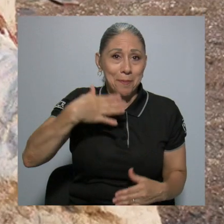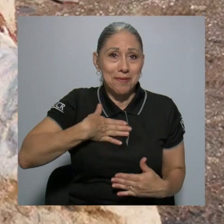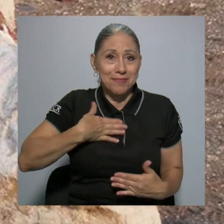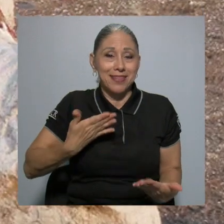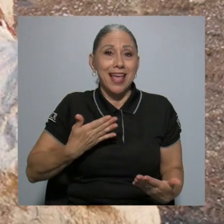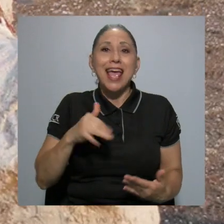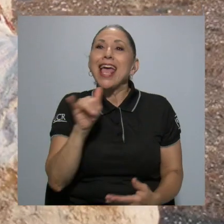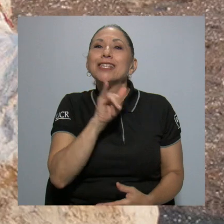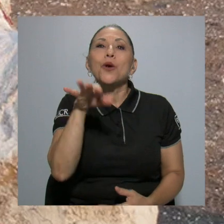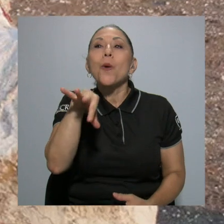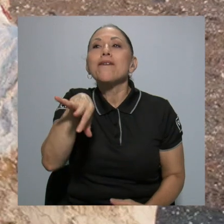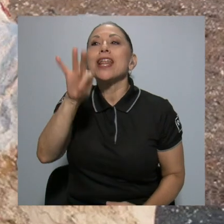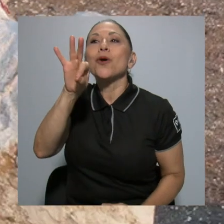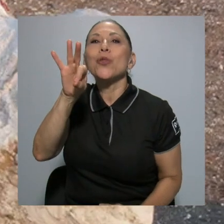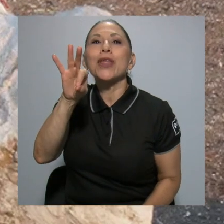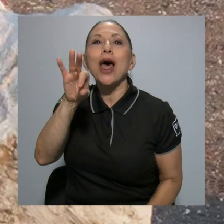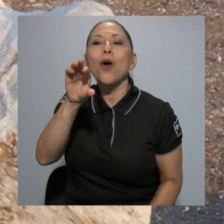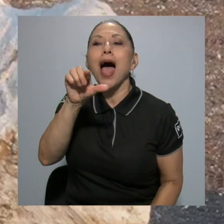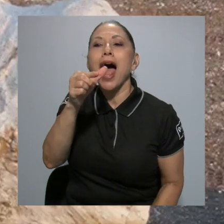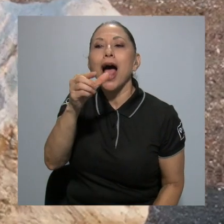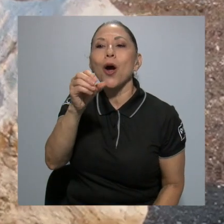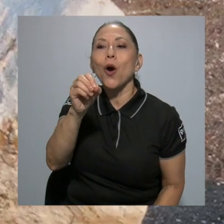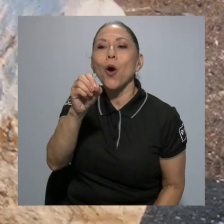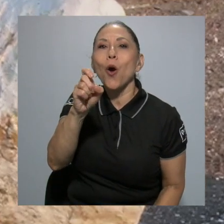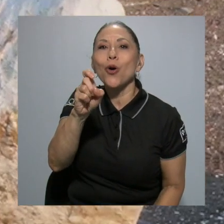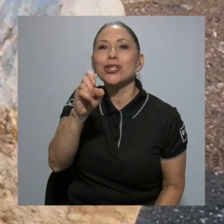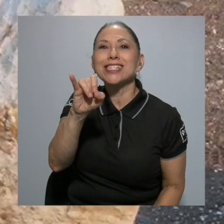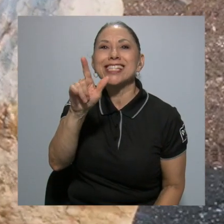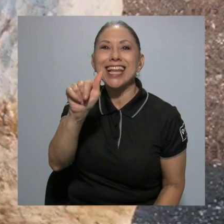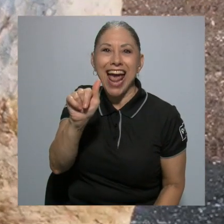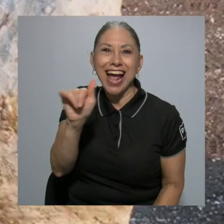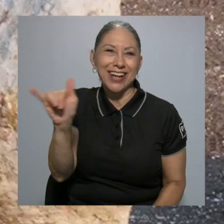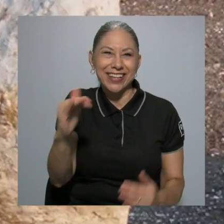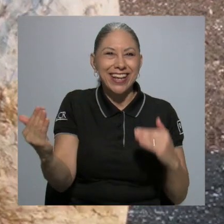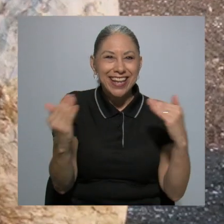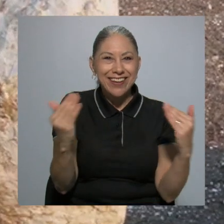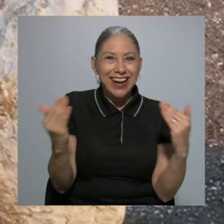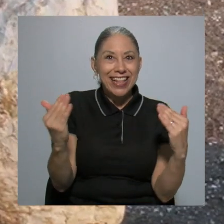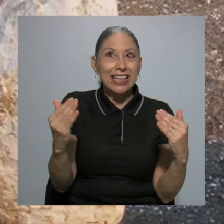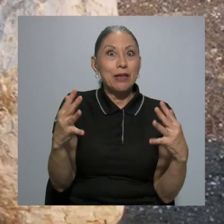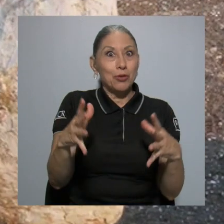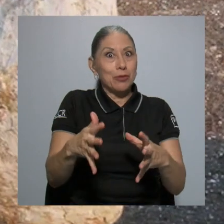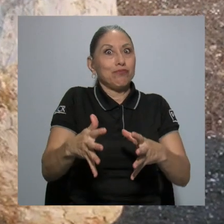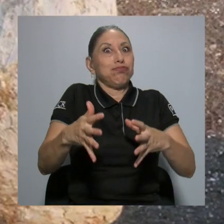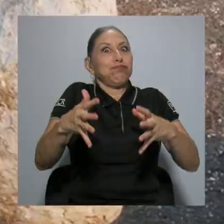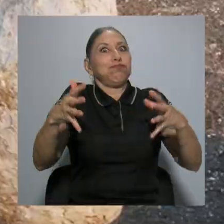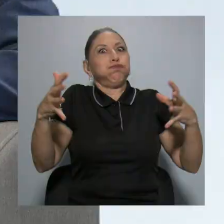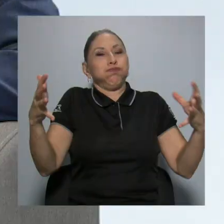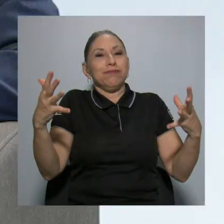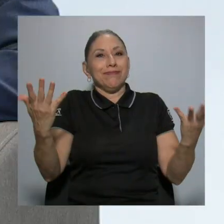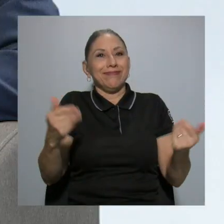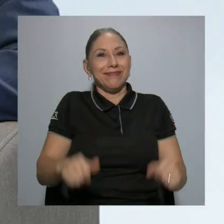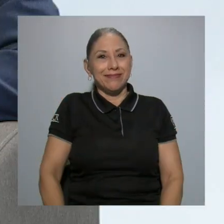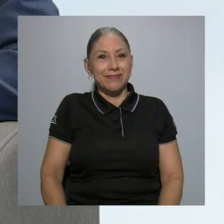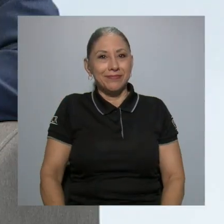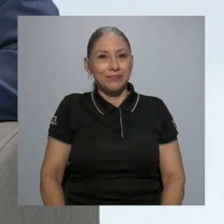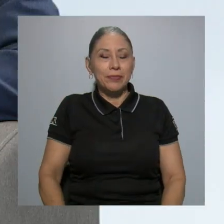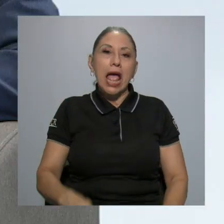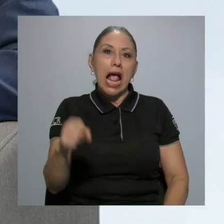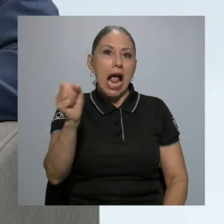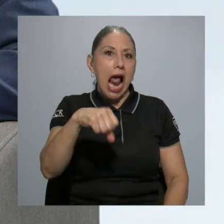Es como haber encontrado a Godzilla, el equivalente, y nadie te va a creer. Es más grande. Claro, claro, claro.